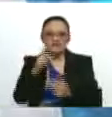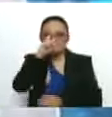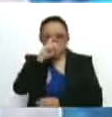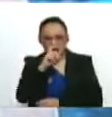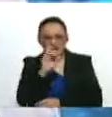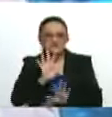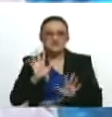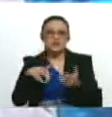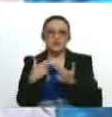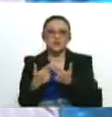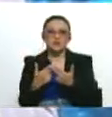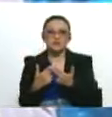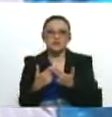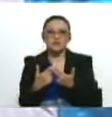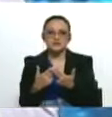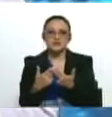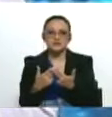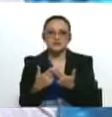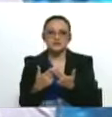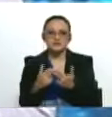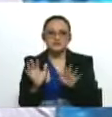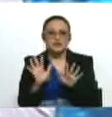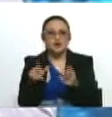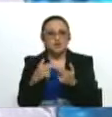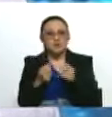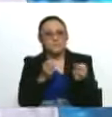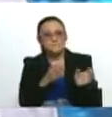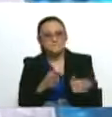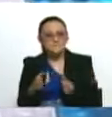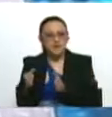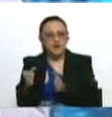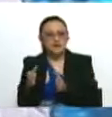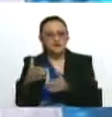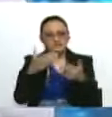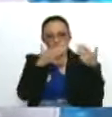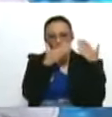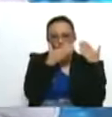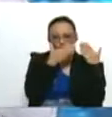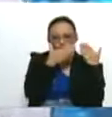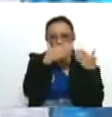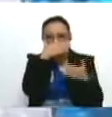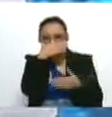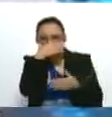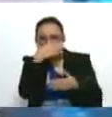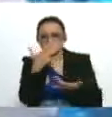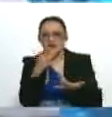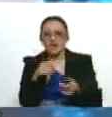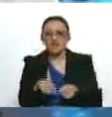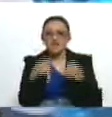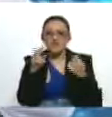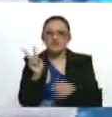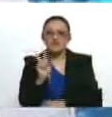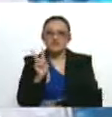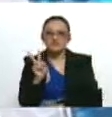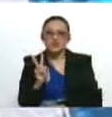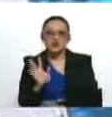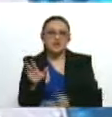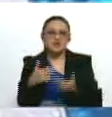venganza, basta de planes encubiertos para llenar de violencia a Venezuela. Ya basta,